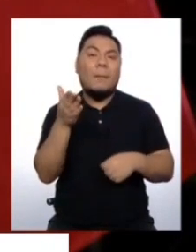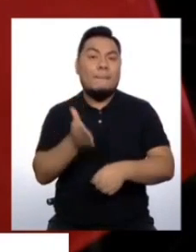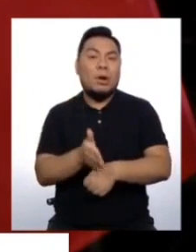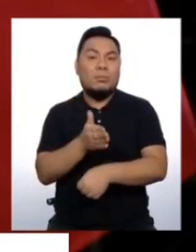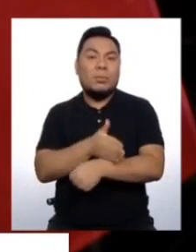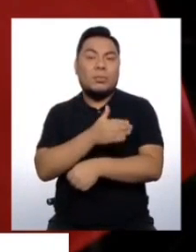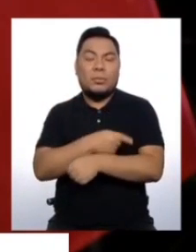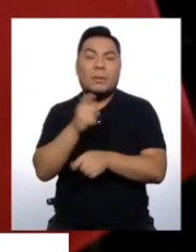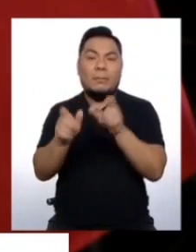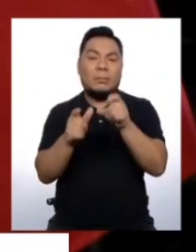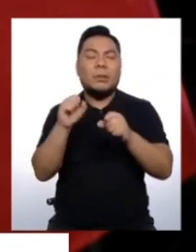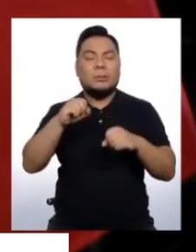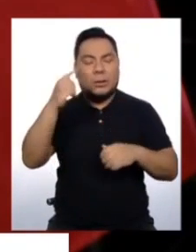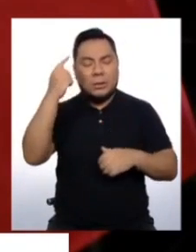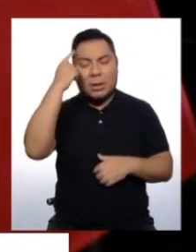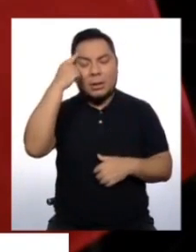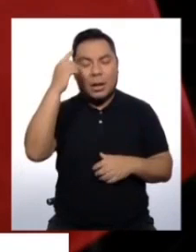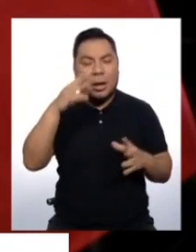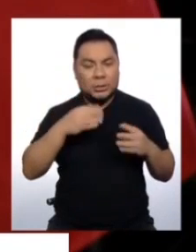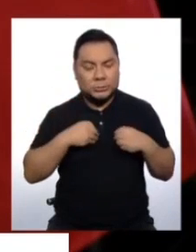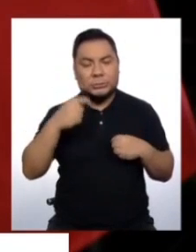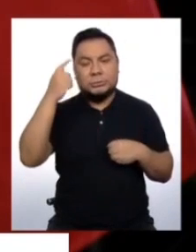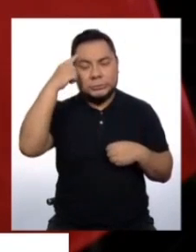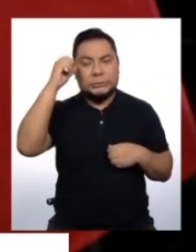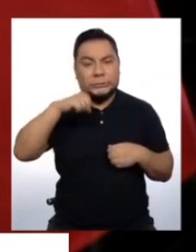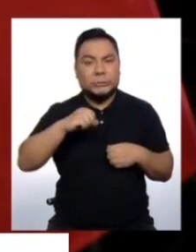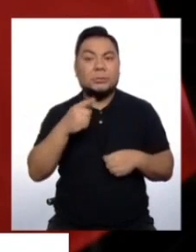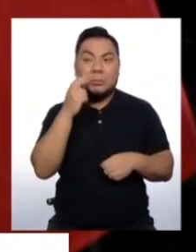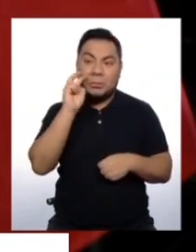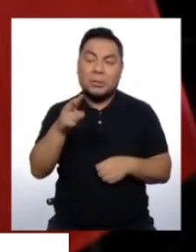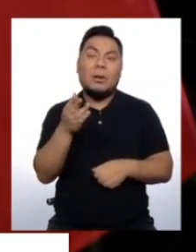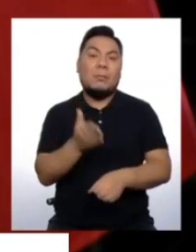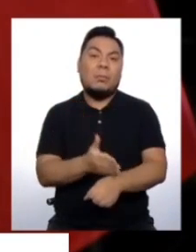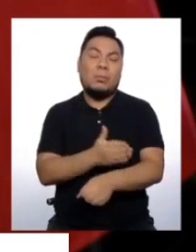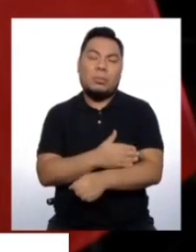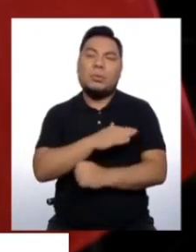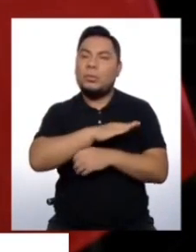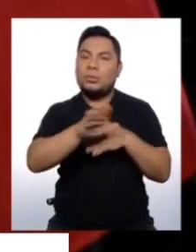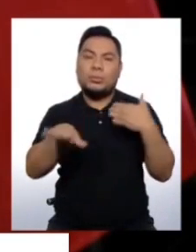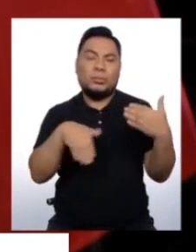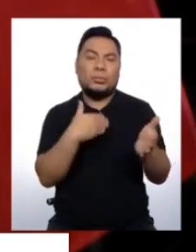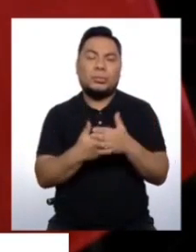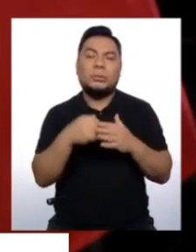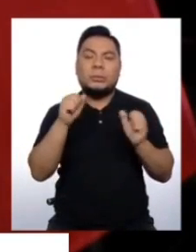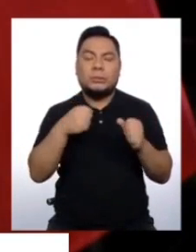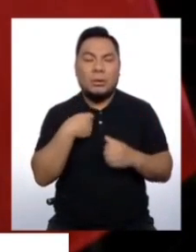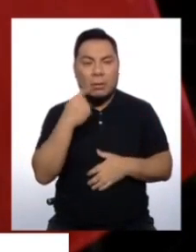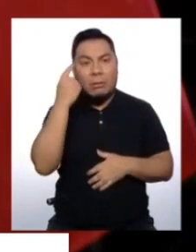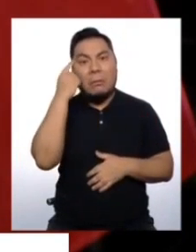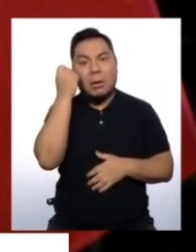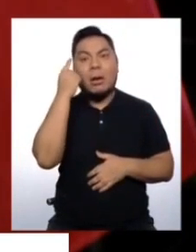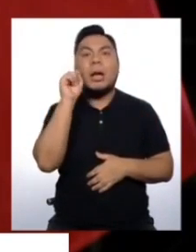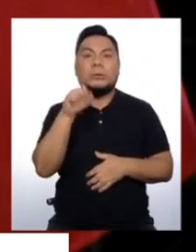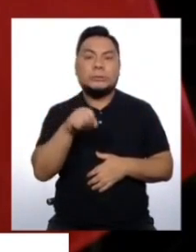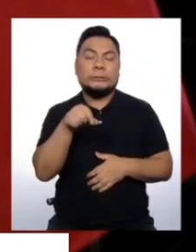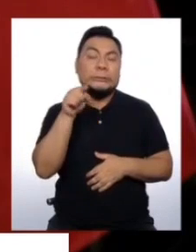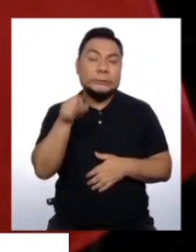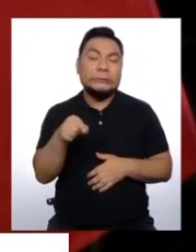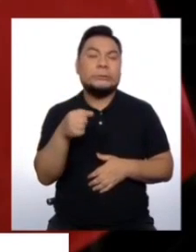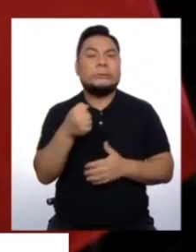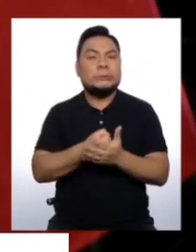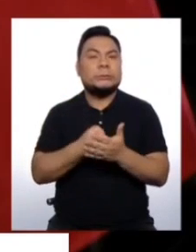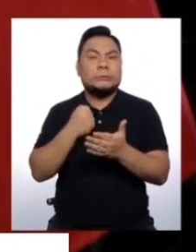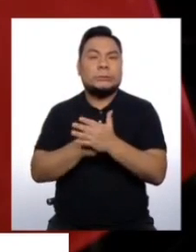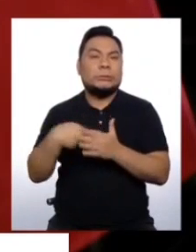toma conciencia, viendo que poco a poco todos nos estamos dando cuenta que esta lucha